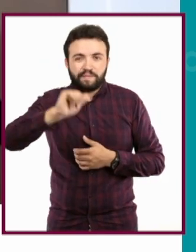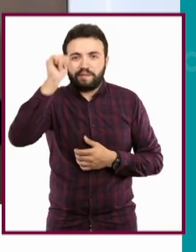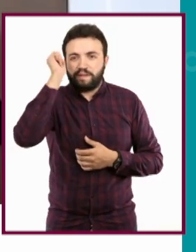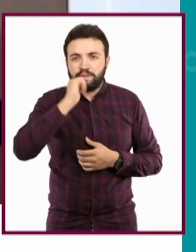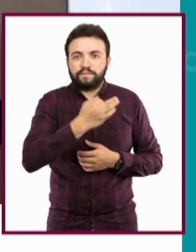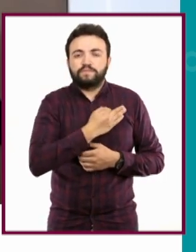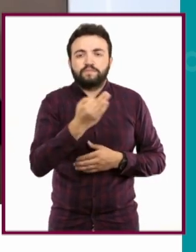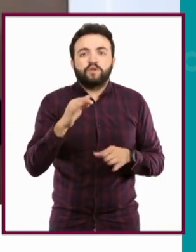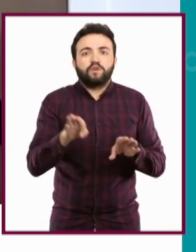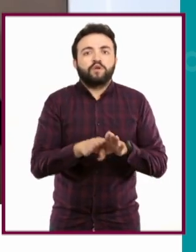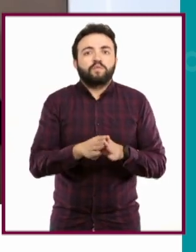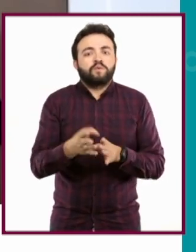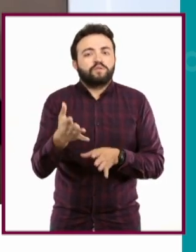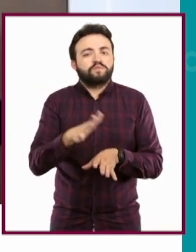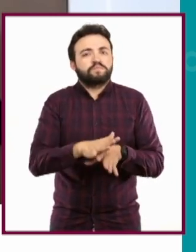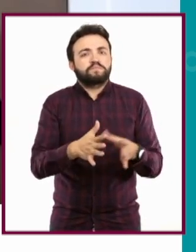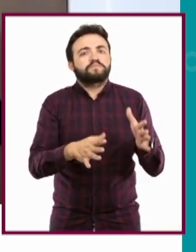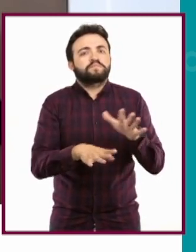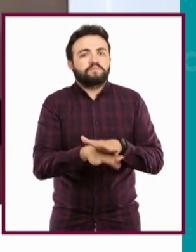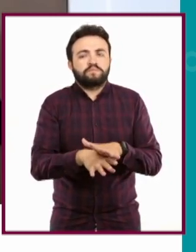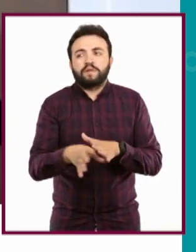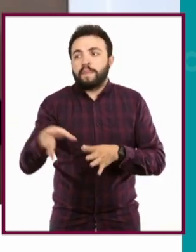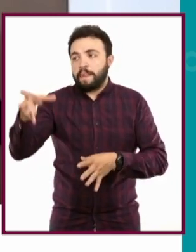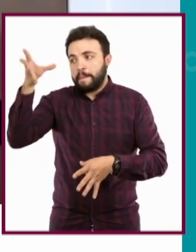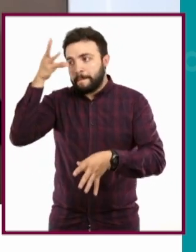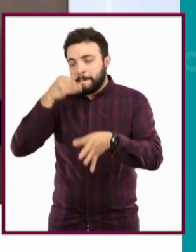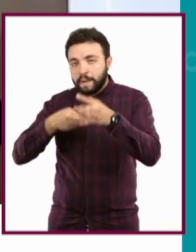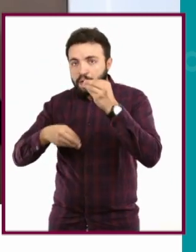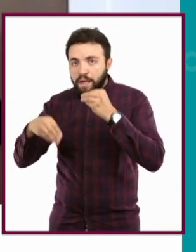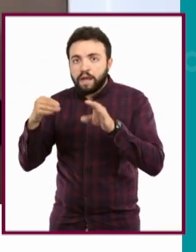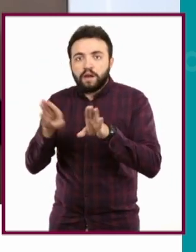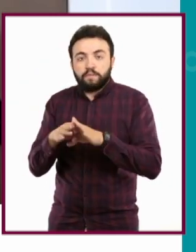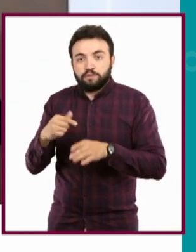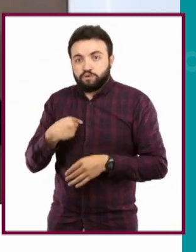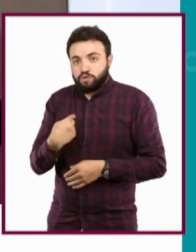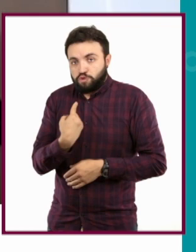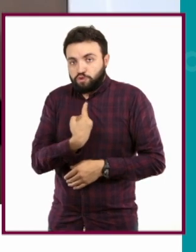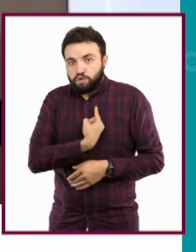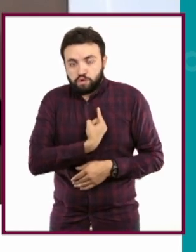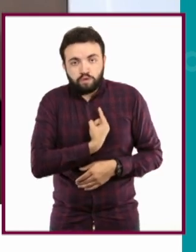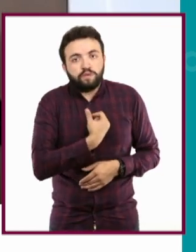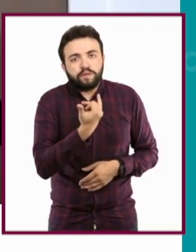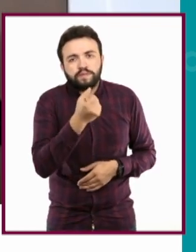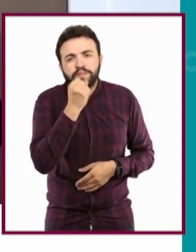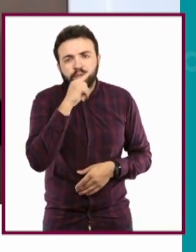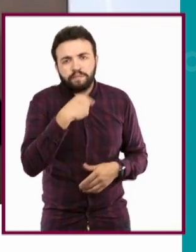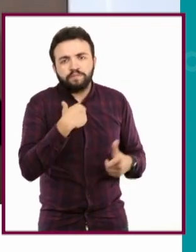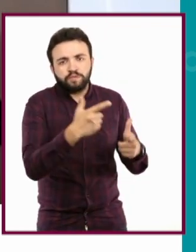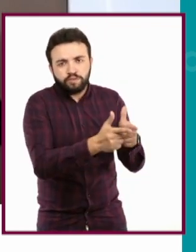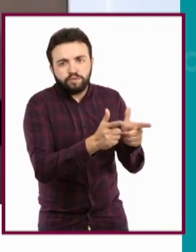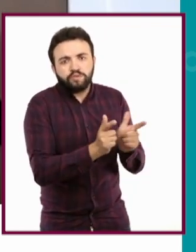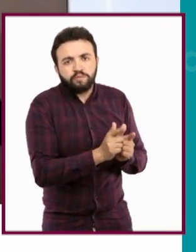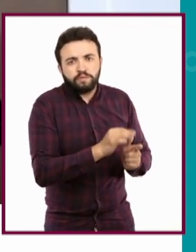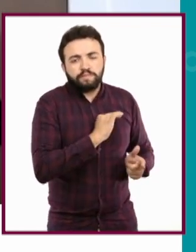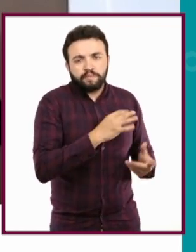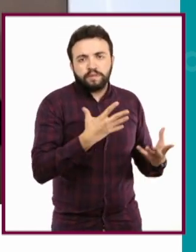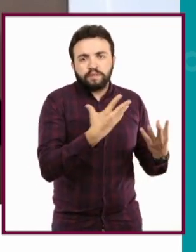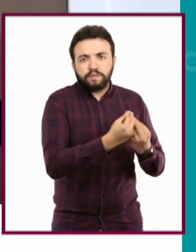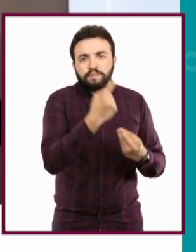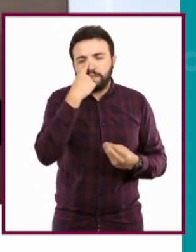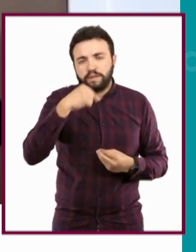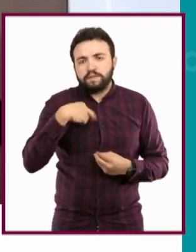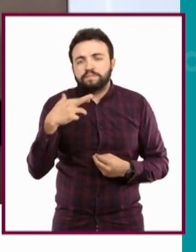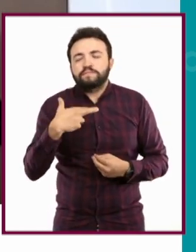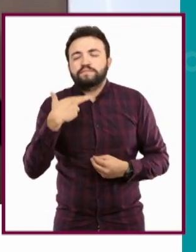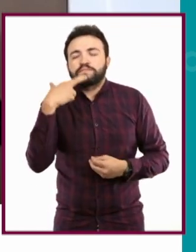siempre es bueno combinar, si se puede, tener prácticas individuales y otras que sean grupales. Ahora, esto